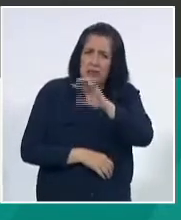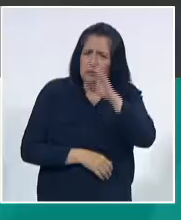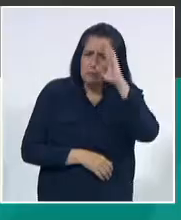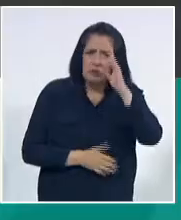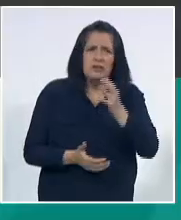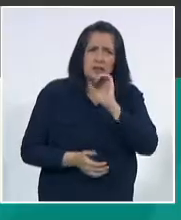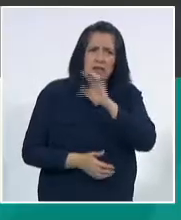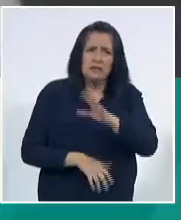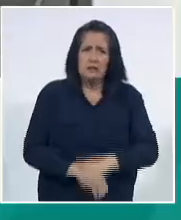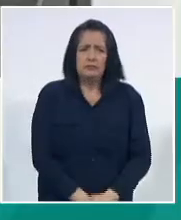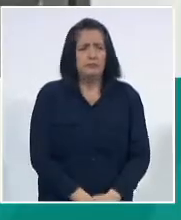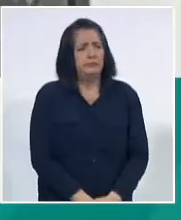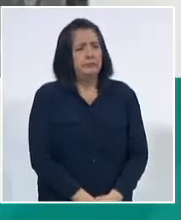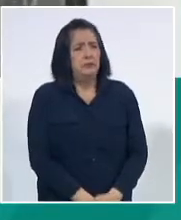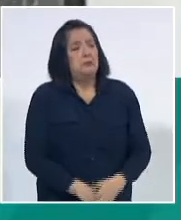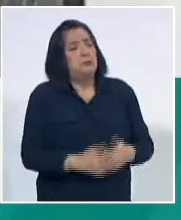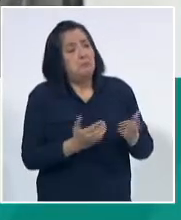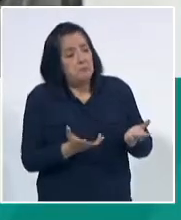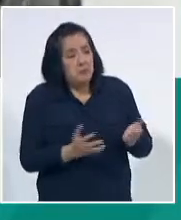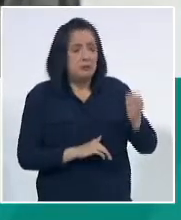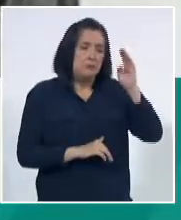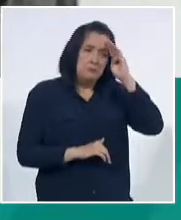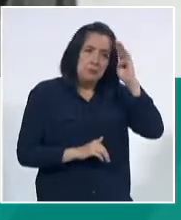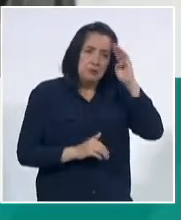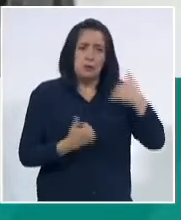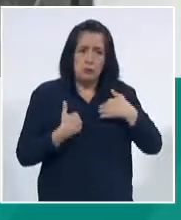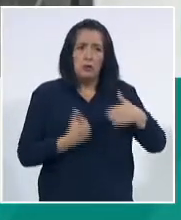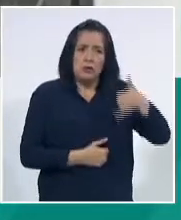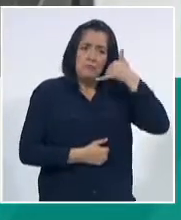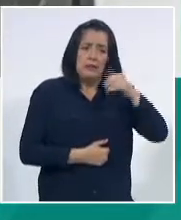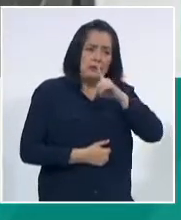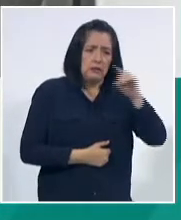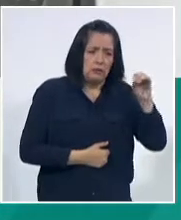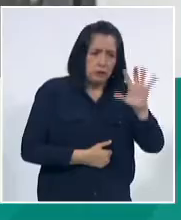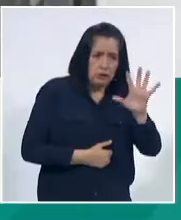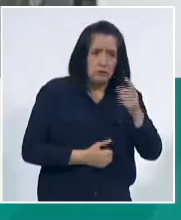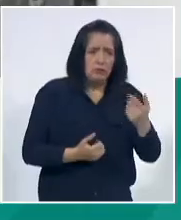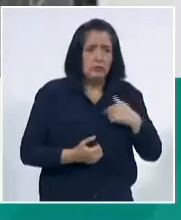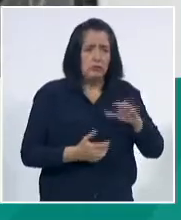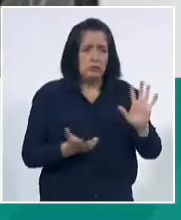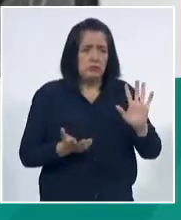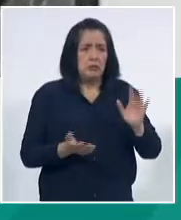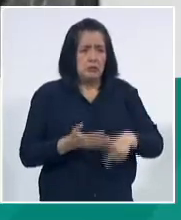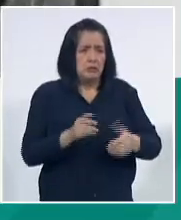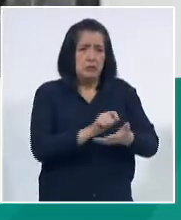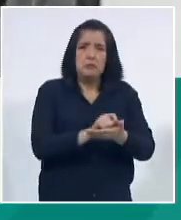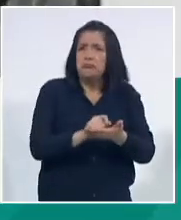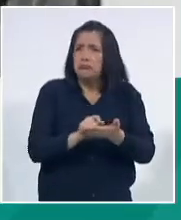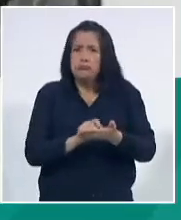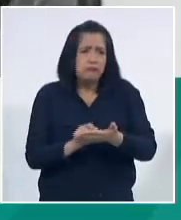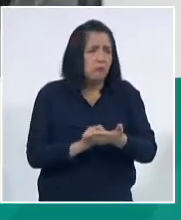policía? Bueno, la policía en ese momento llamó al 105, vinieron, tomaron la, ¿no?, el parte,